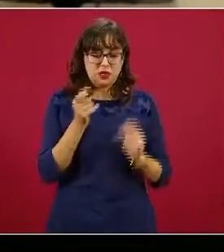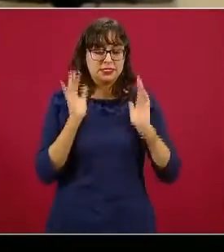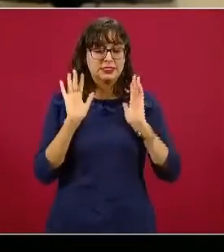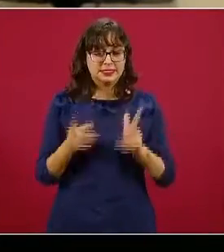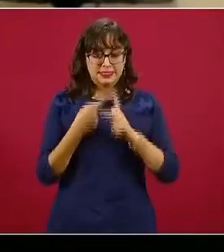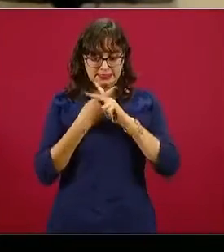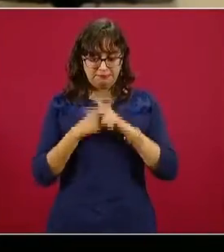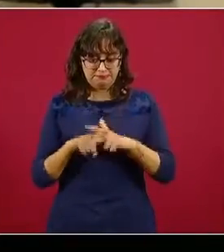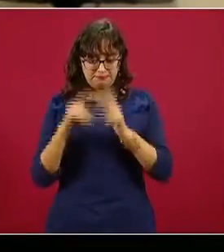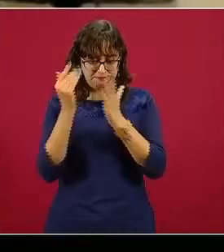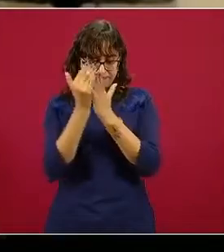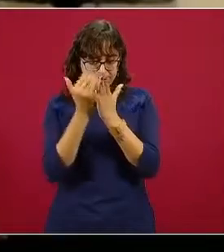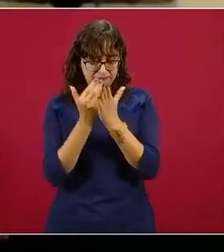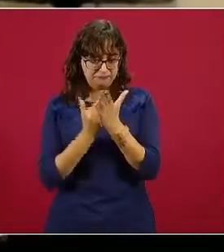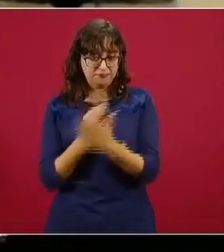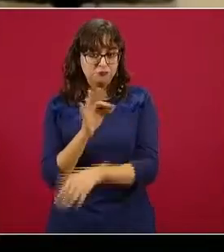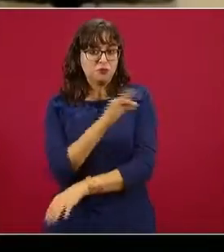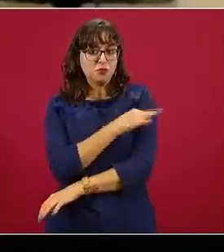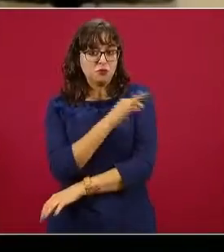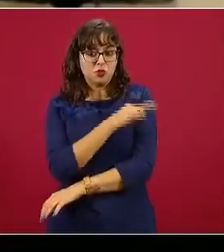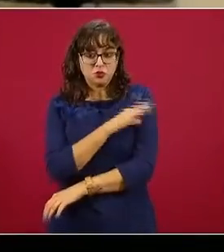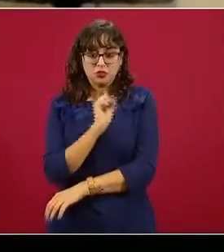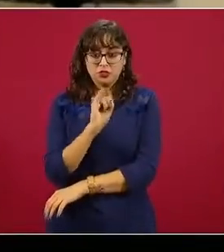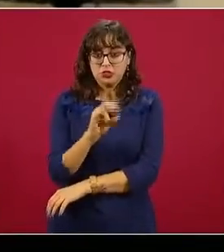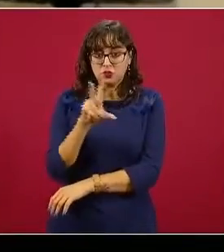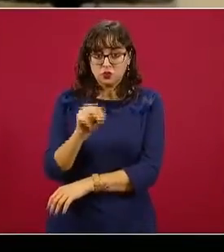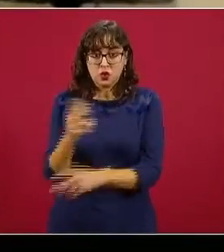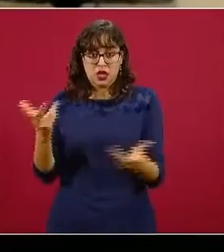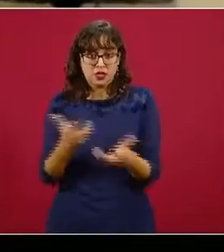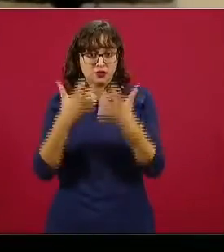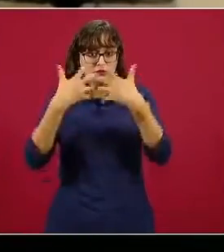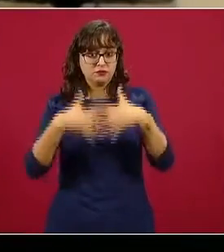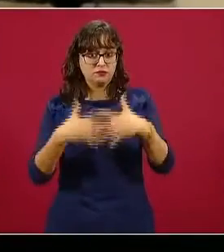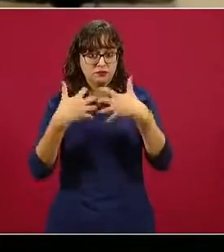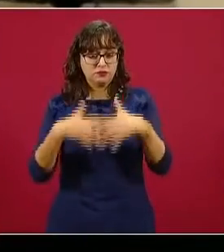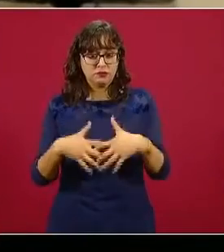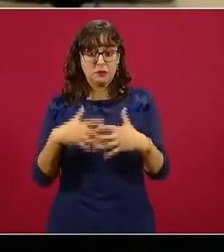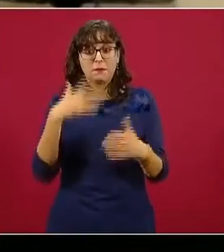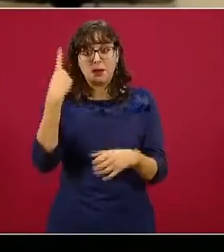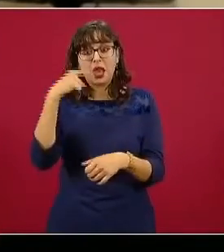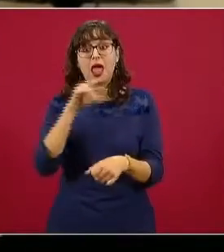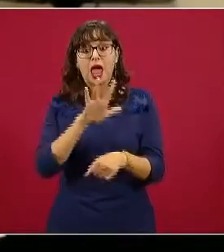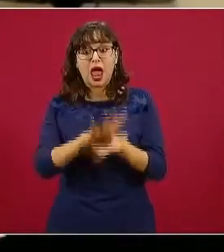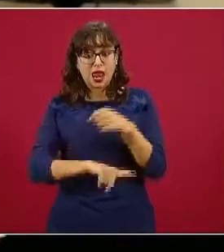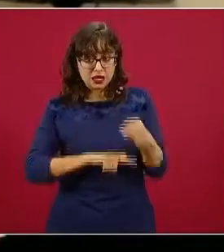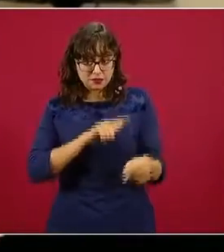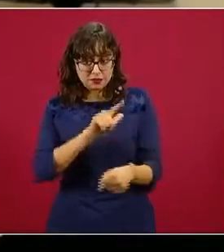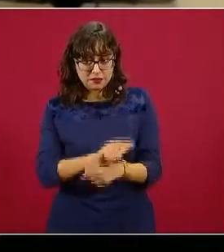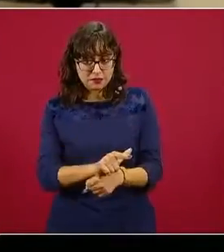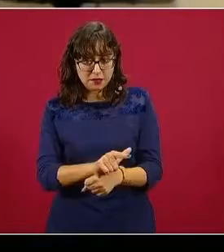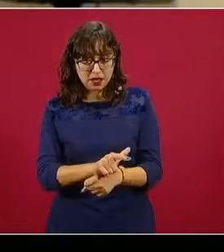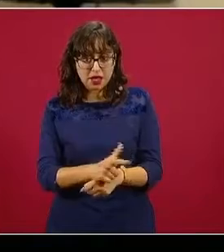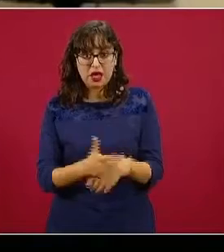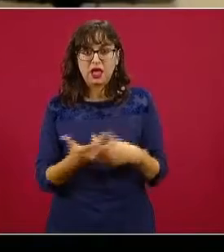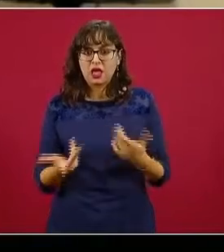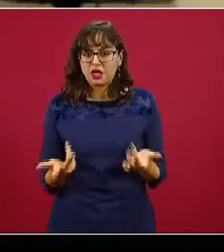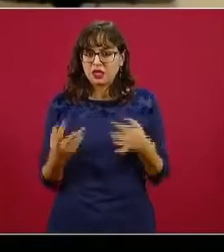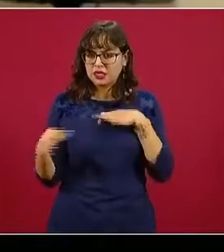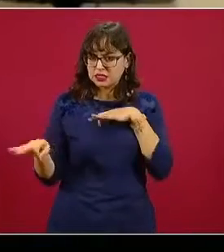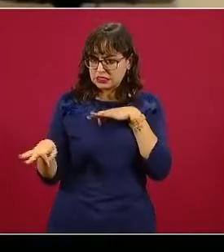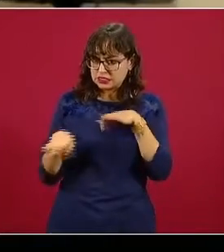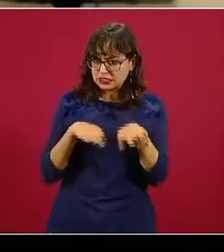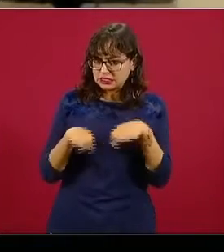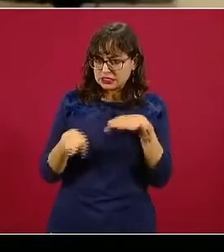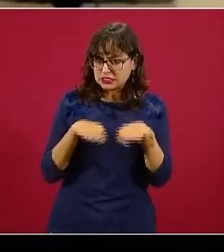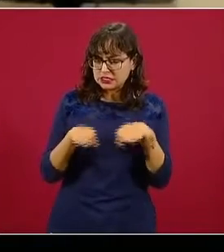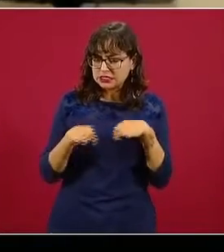parámetros finales de la vacuna para la producción, para probarse en animales. Este trabajo